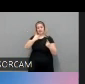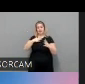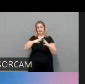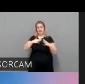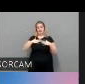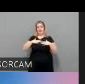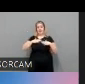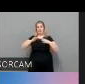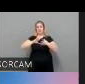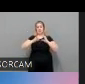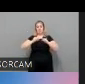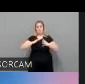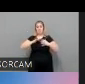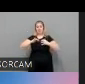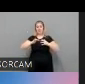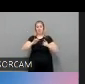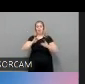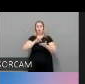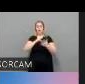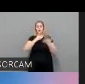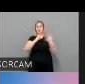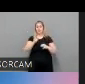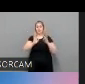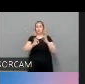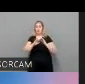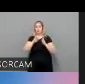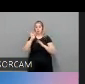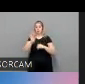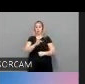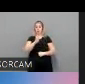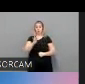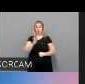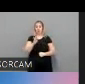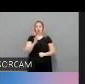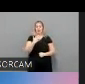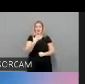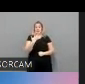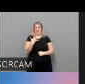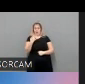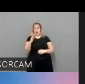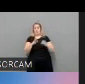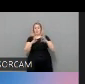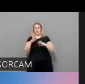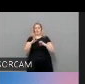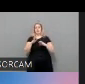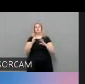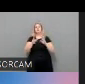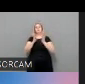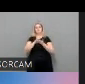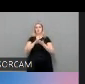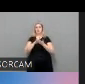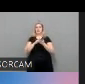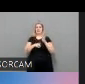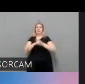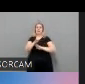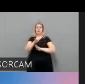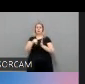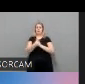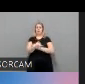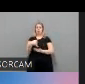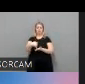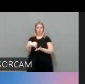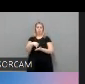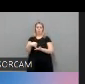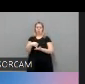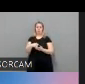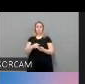y representa el 70-80% del total. De este porcentaje, al menos un 5% manifiesta un pobre desarrollo del lenguaje. Por